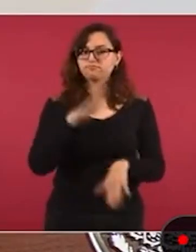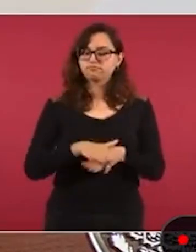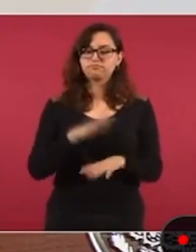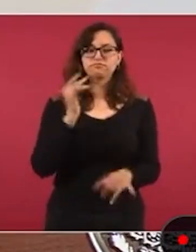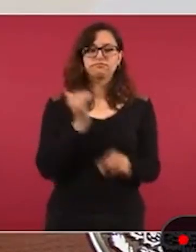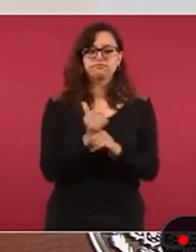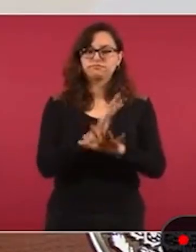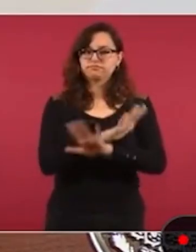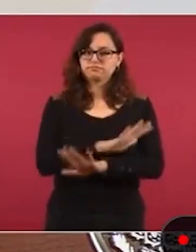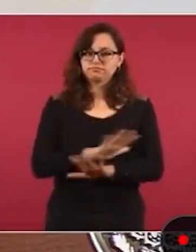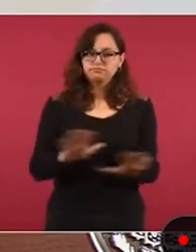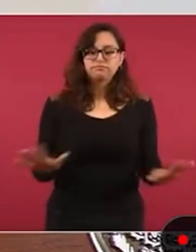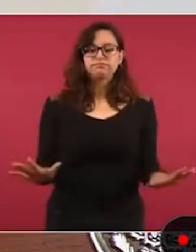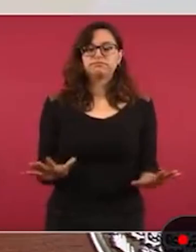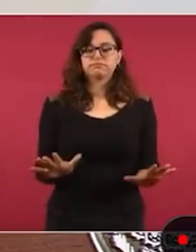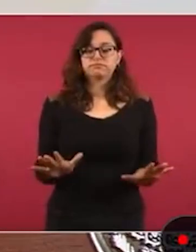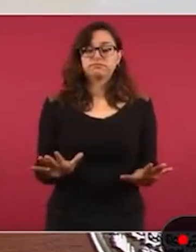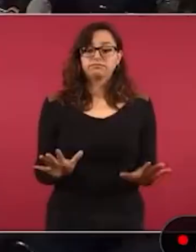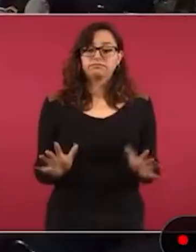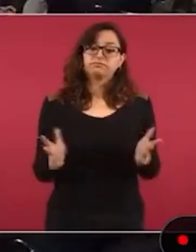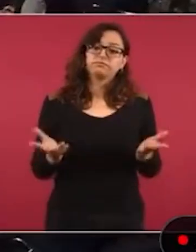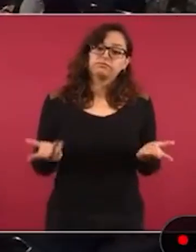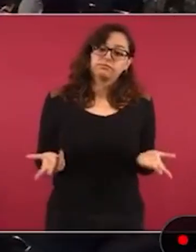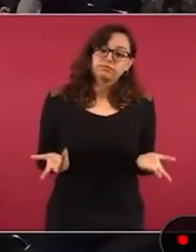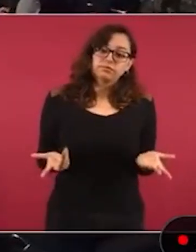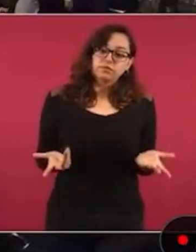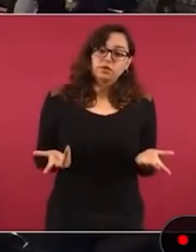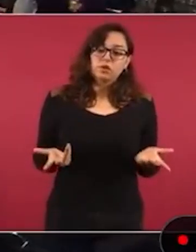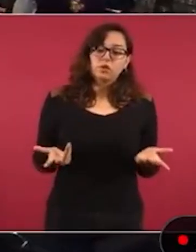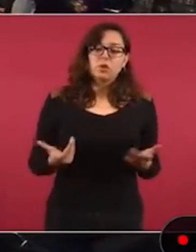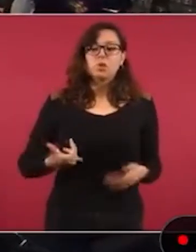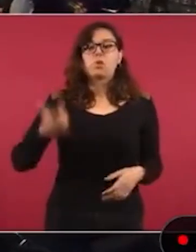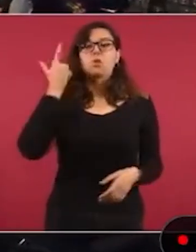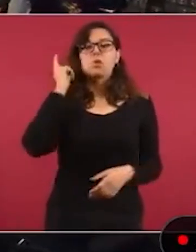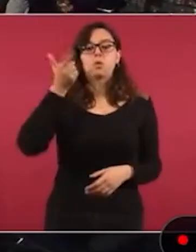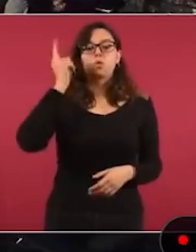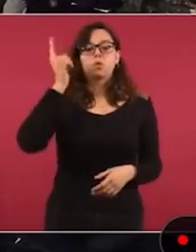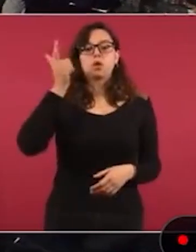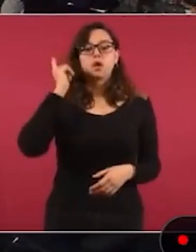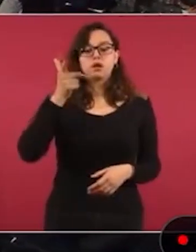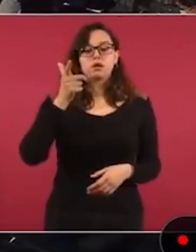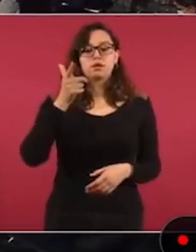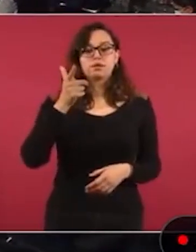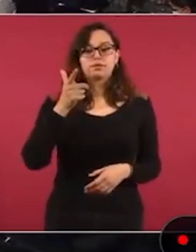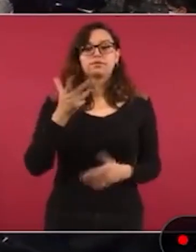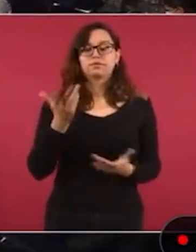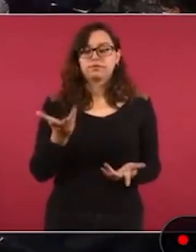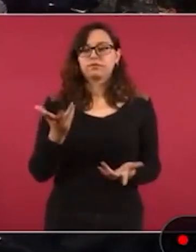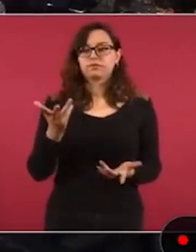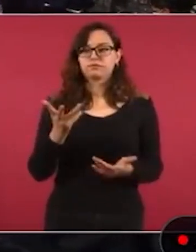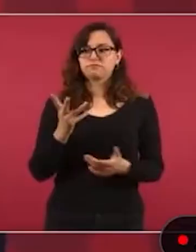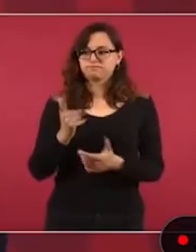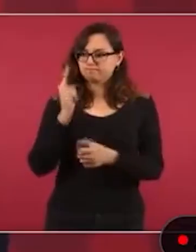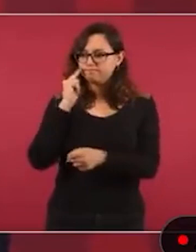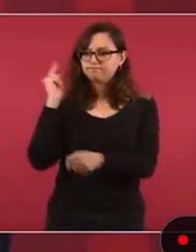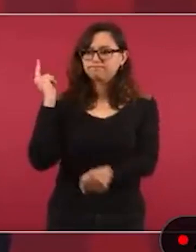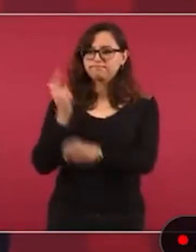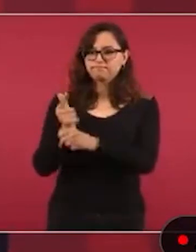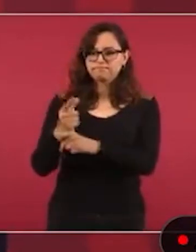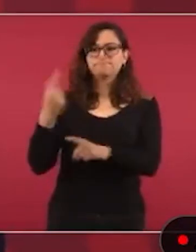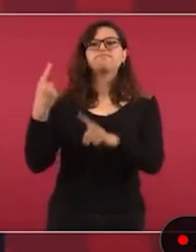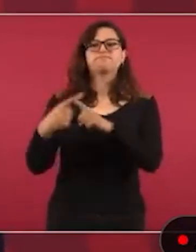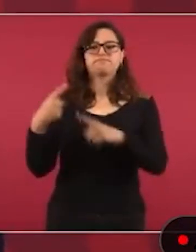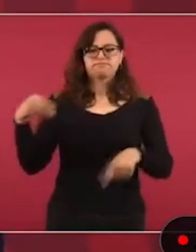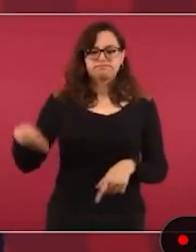información y espero que se castigue a